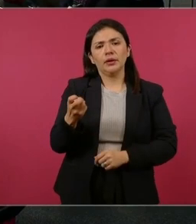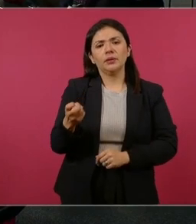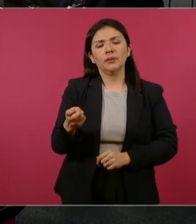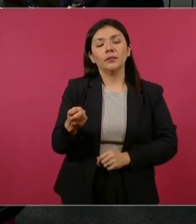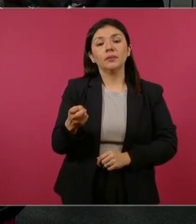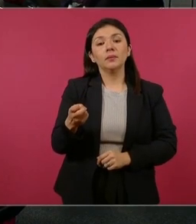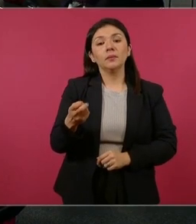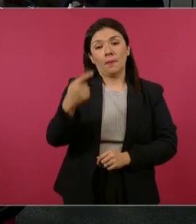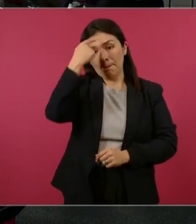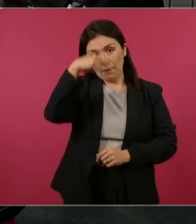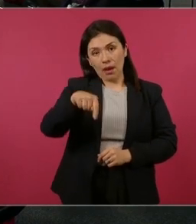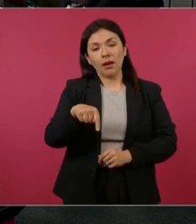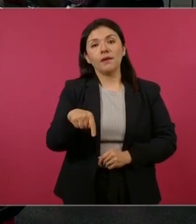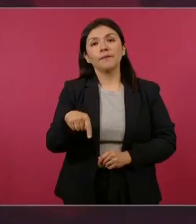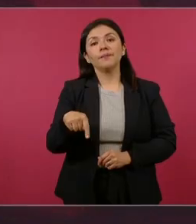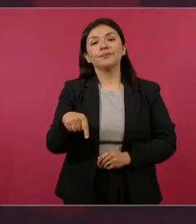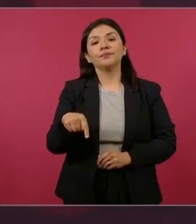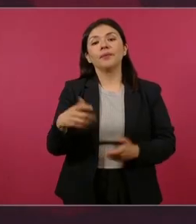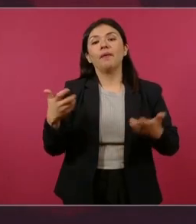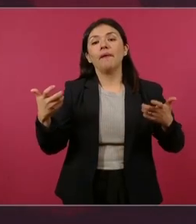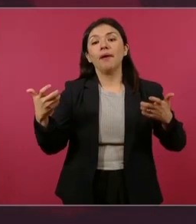para desarrollar